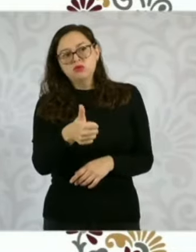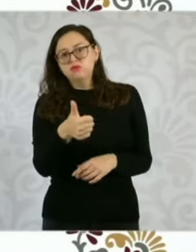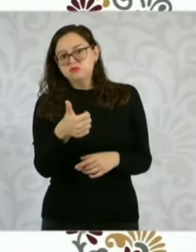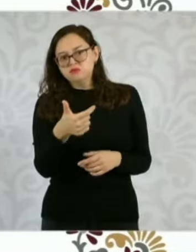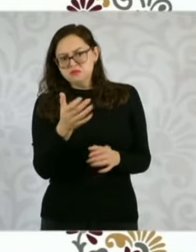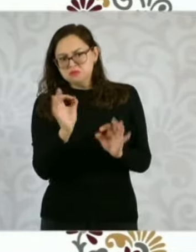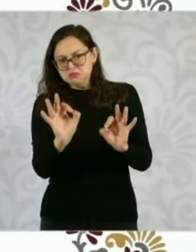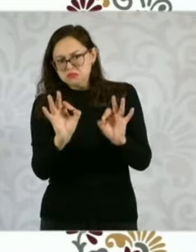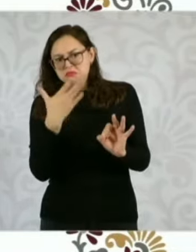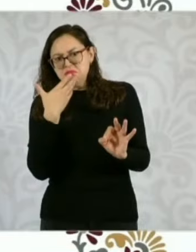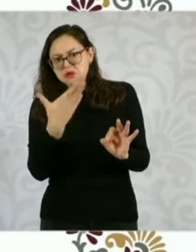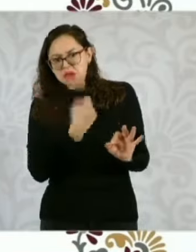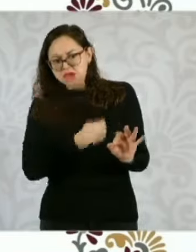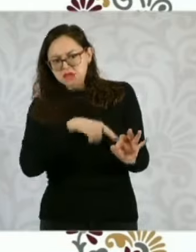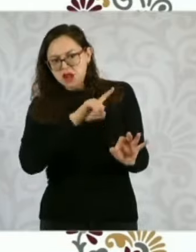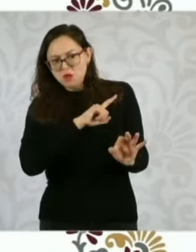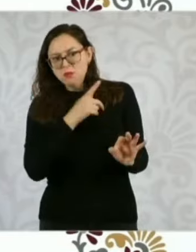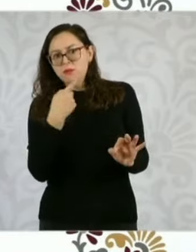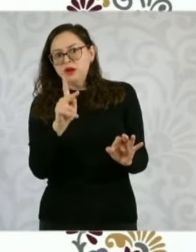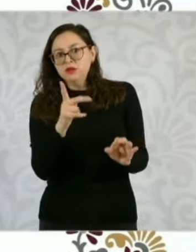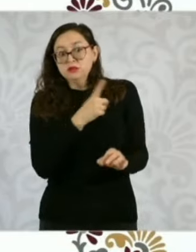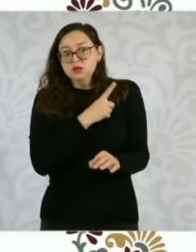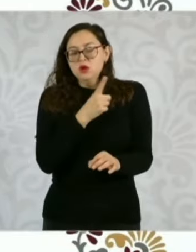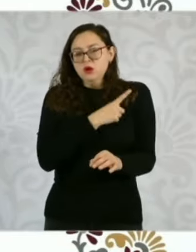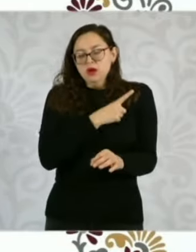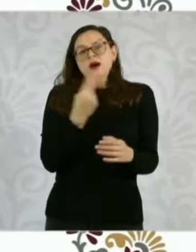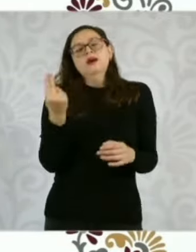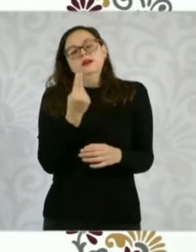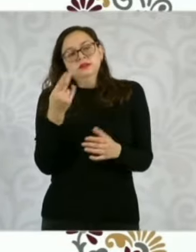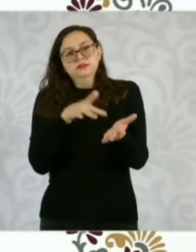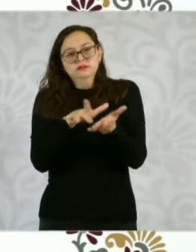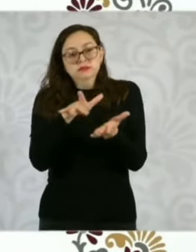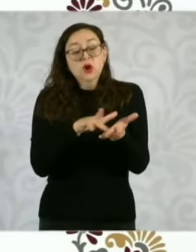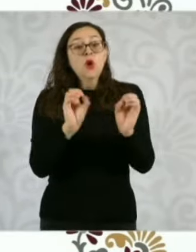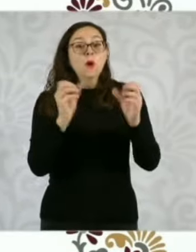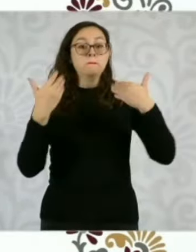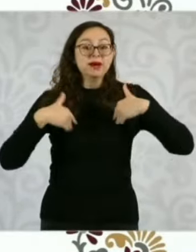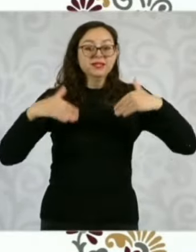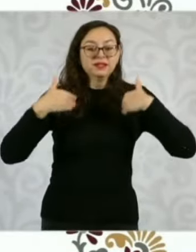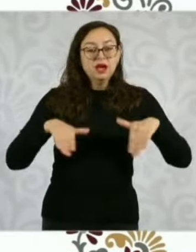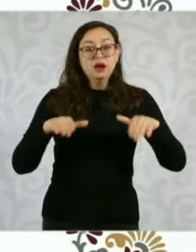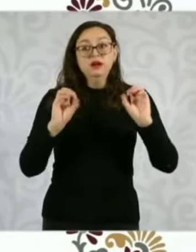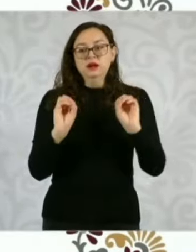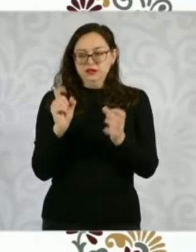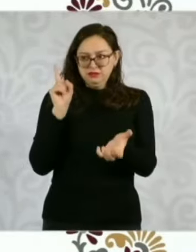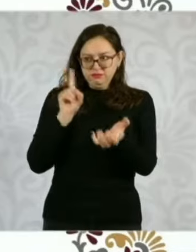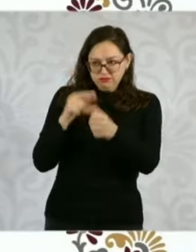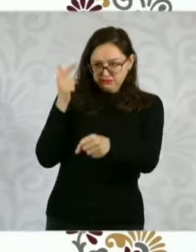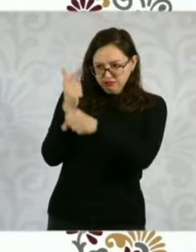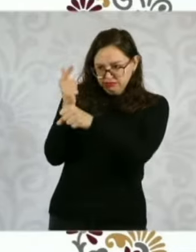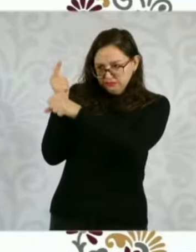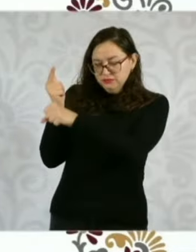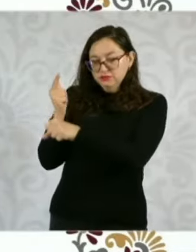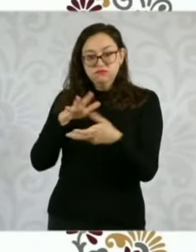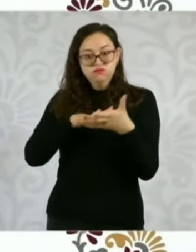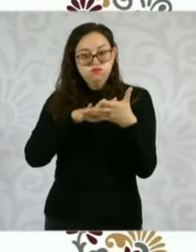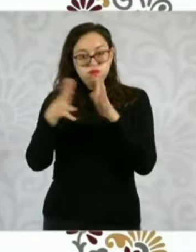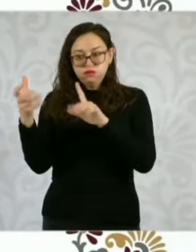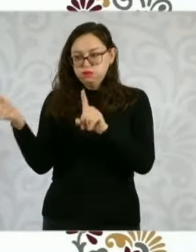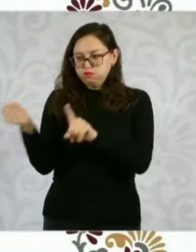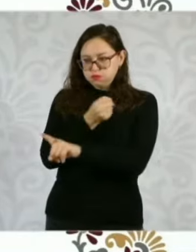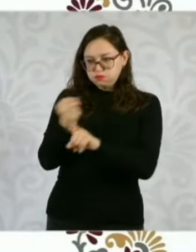apoyo más grande, ocio y esparcimiento y violencia y discriminación, y todo lo que tiene que ver, que